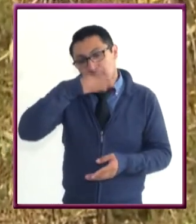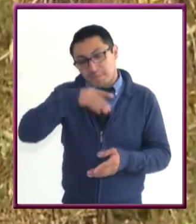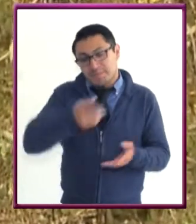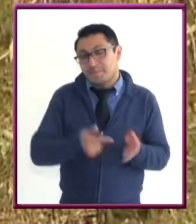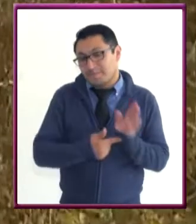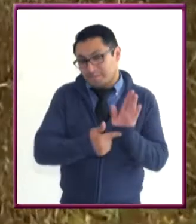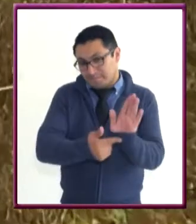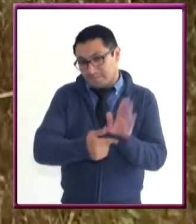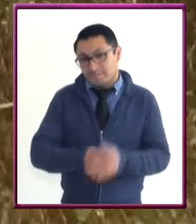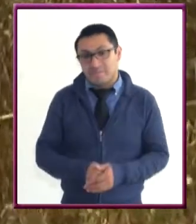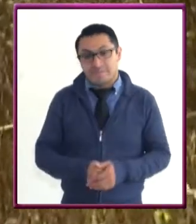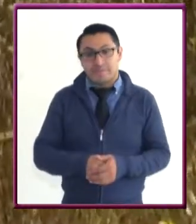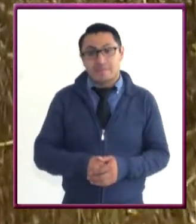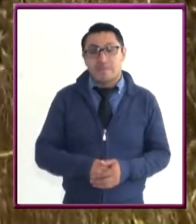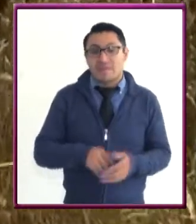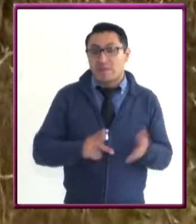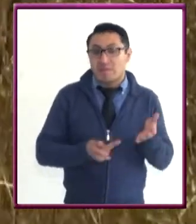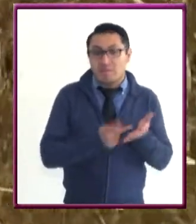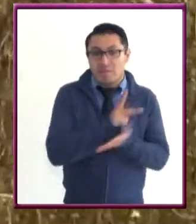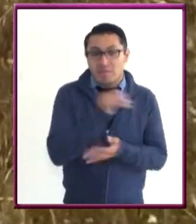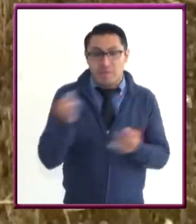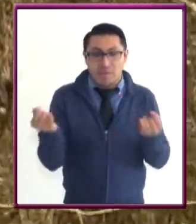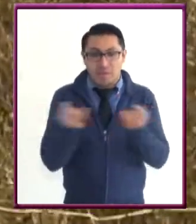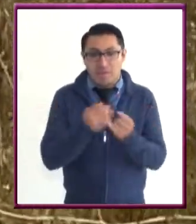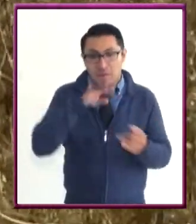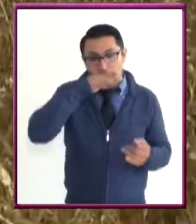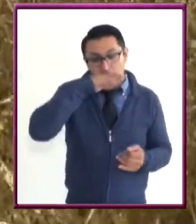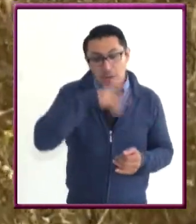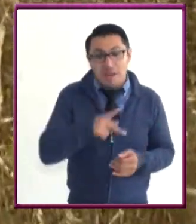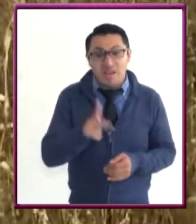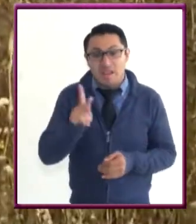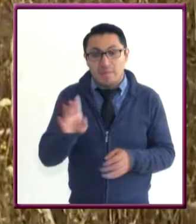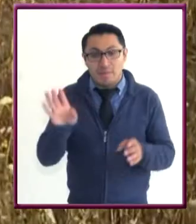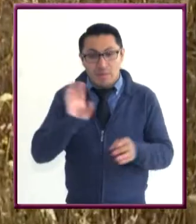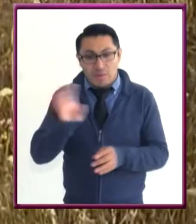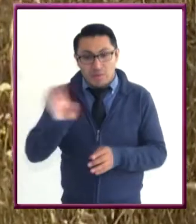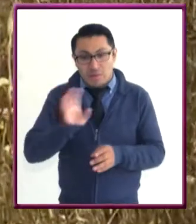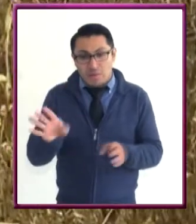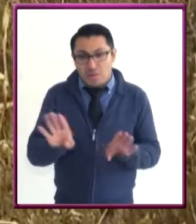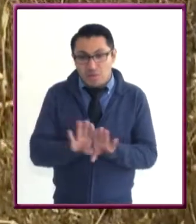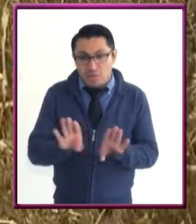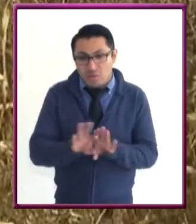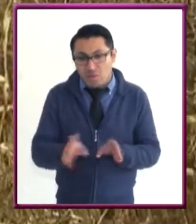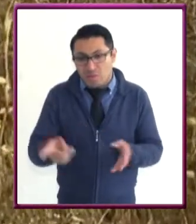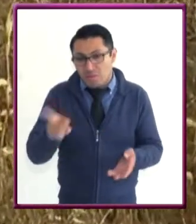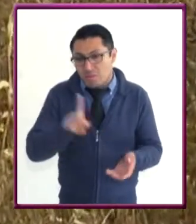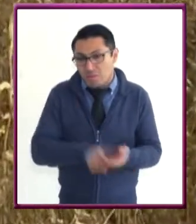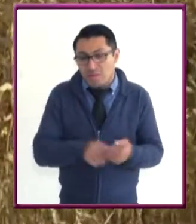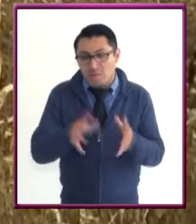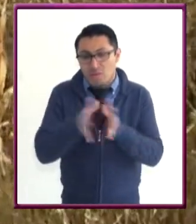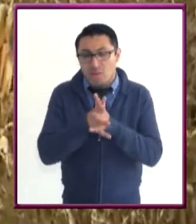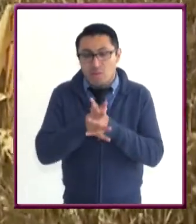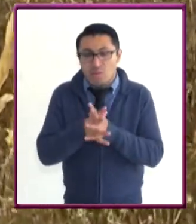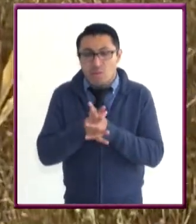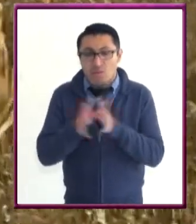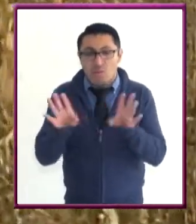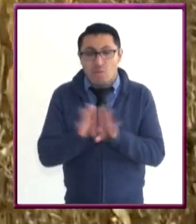de maíces. La planta es idéntica al maíz, solo que cuando ya es una parte que da recio,